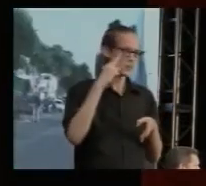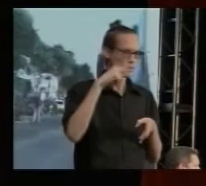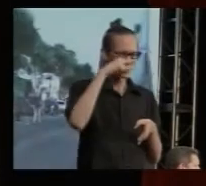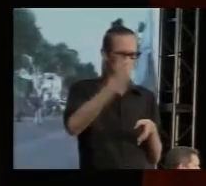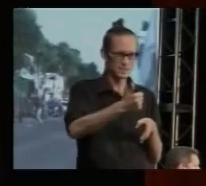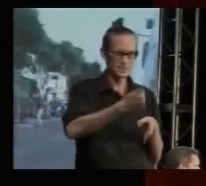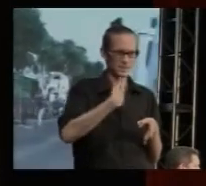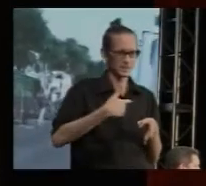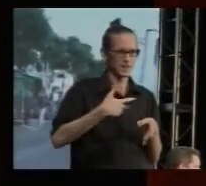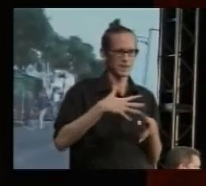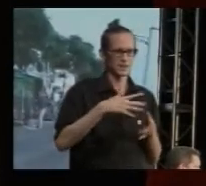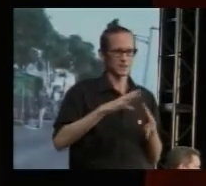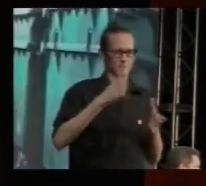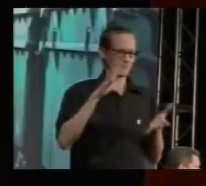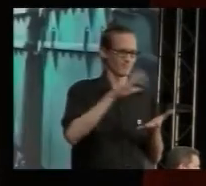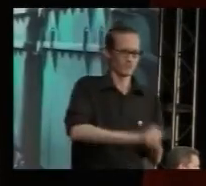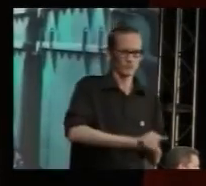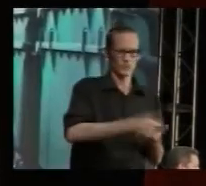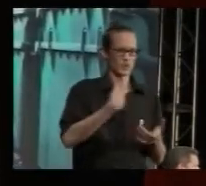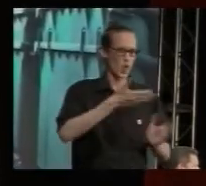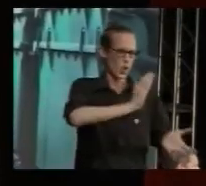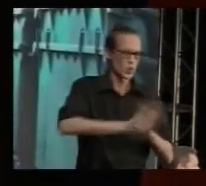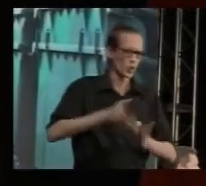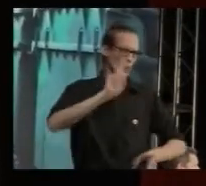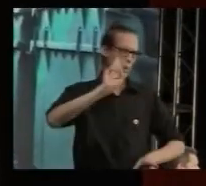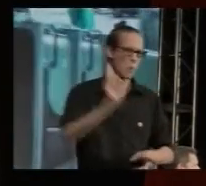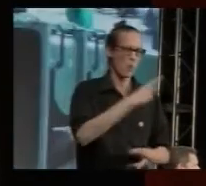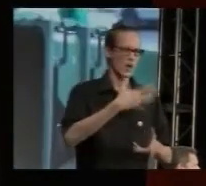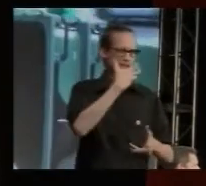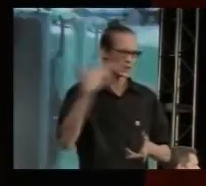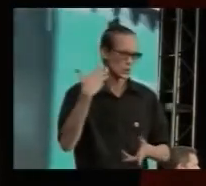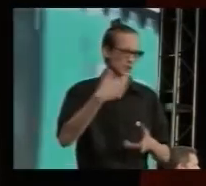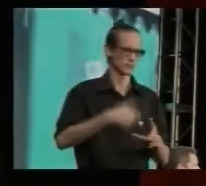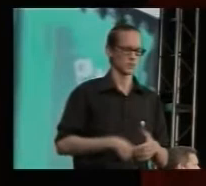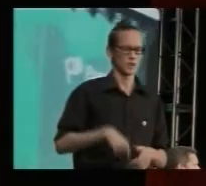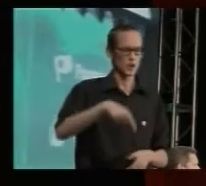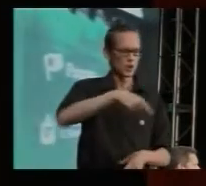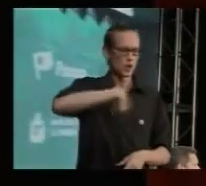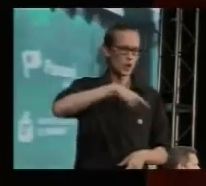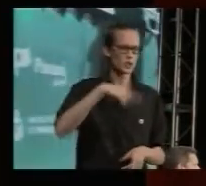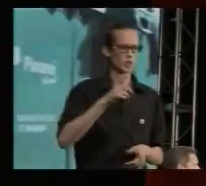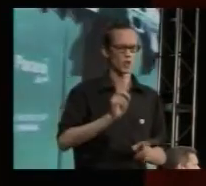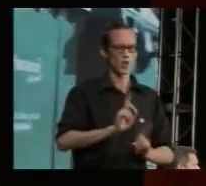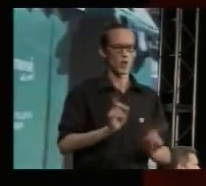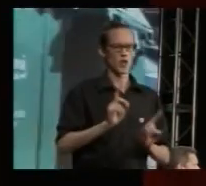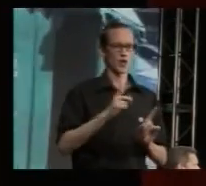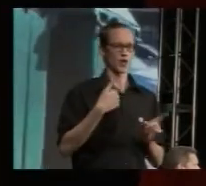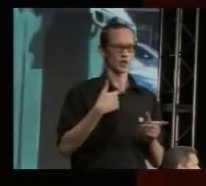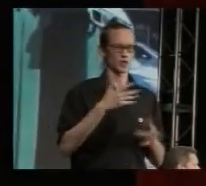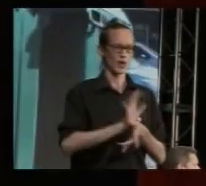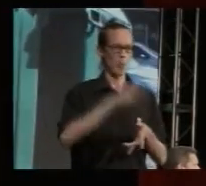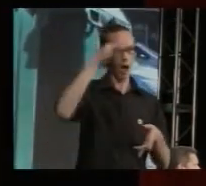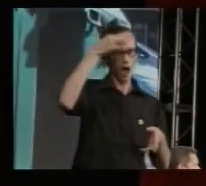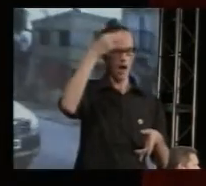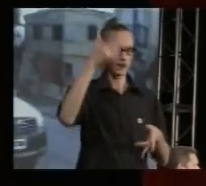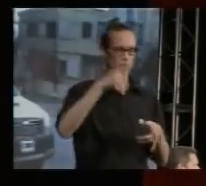1976, la dictadura empezó a sembrar muerte, tortura, persecuciones y secuestro. Nosotros no tenemos que sobreactuar nada acerca